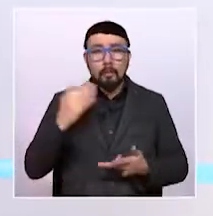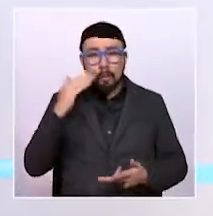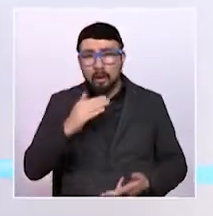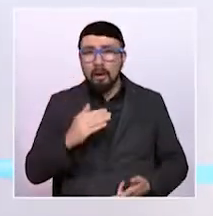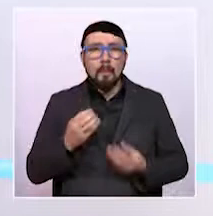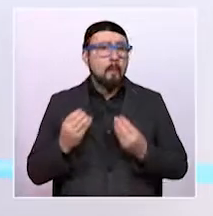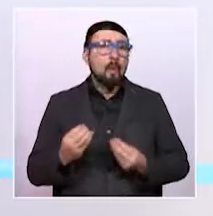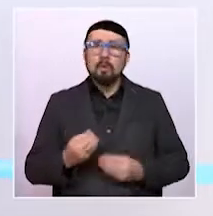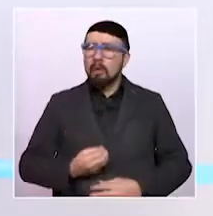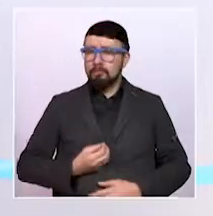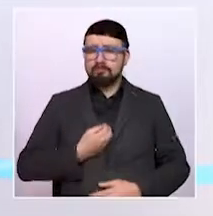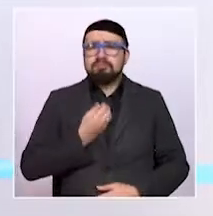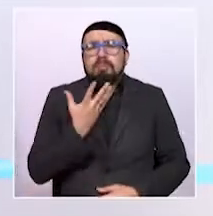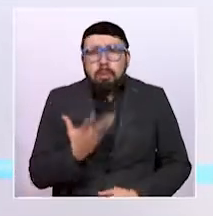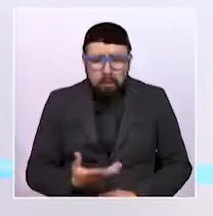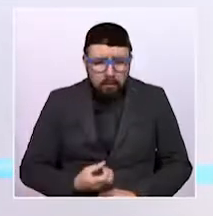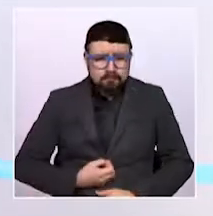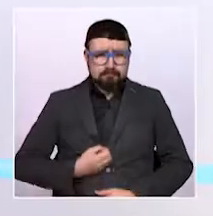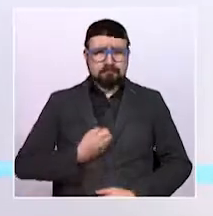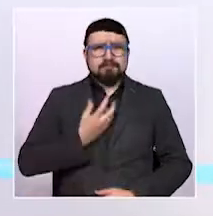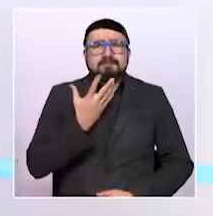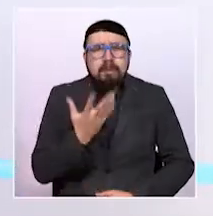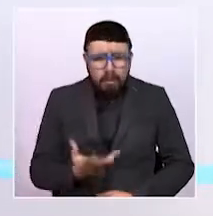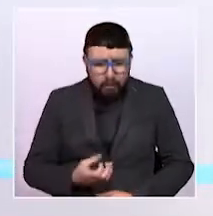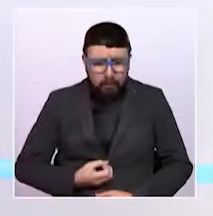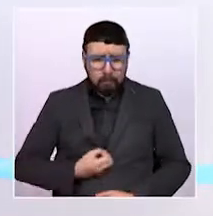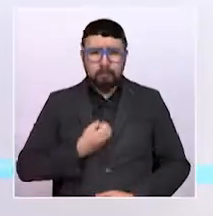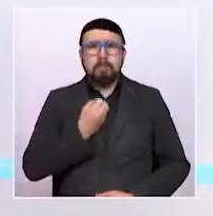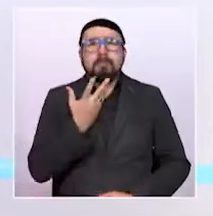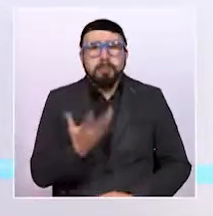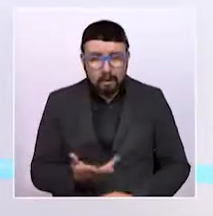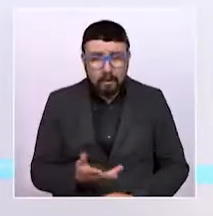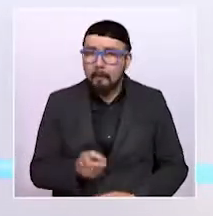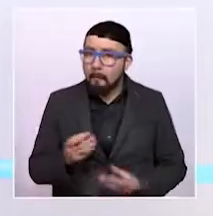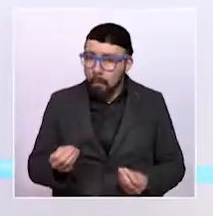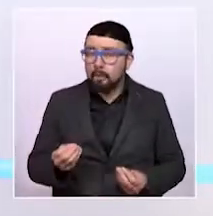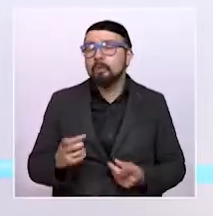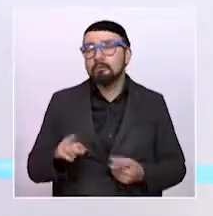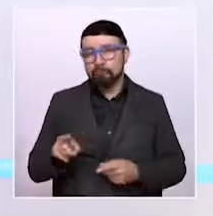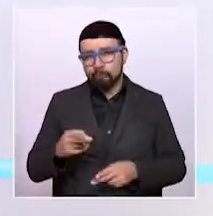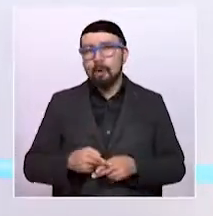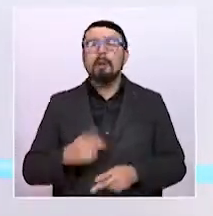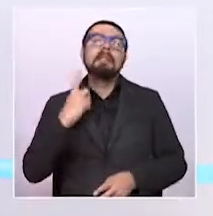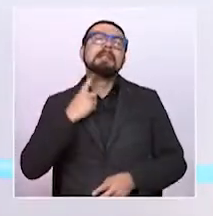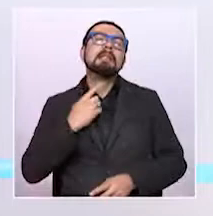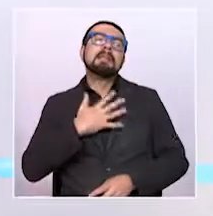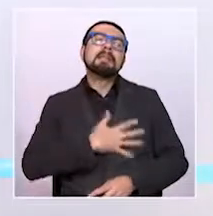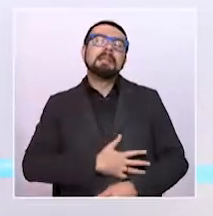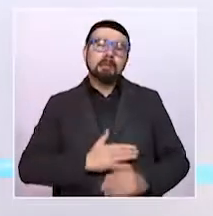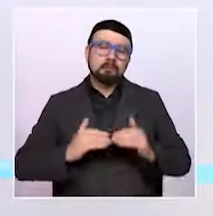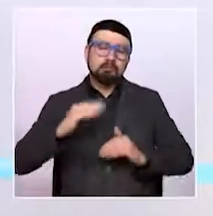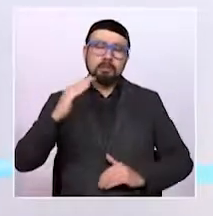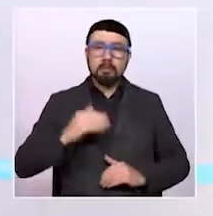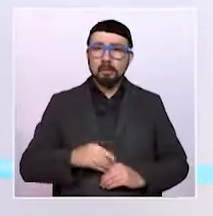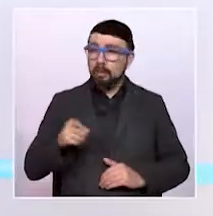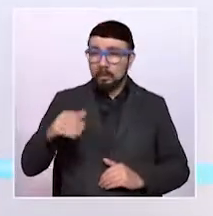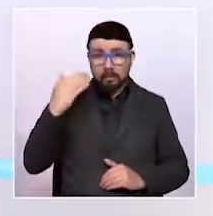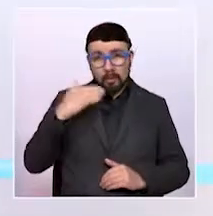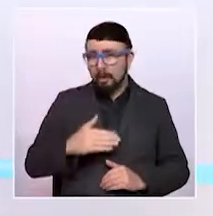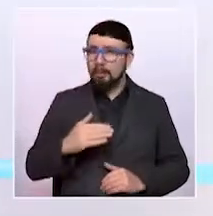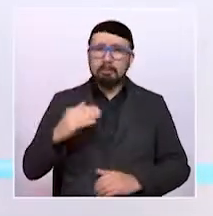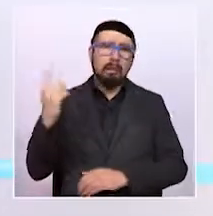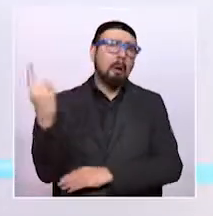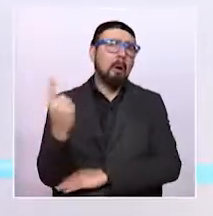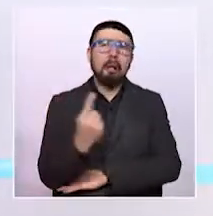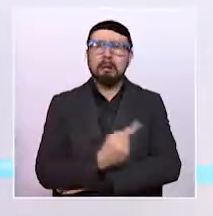hiper emesis gravity ca o hipertiroidismo del embarazo entonces a las pacientes es de vómito todo el día